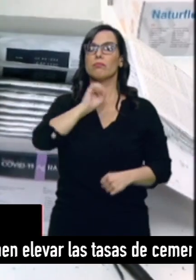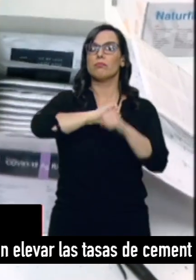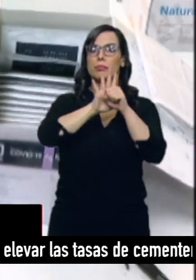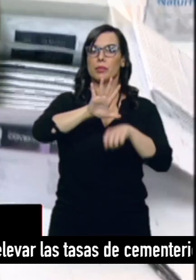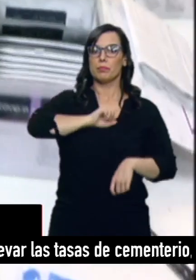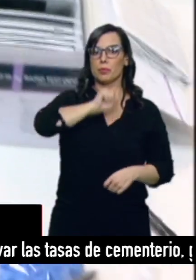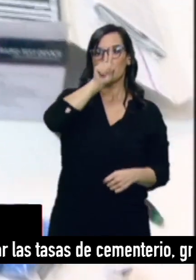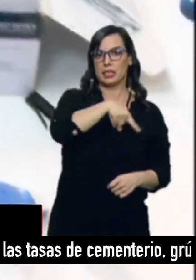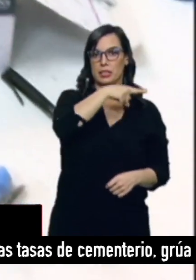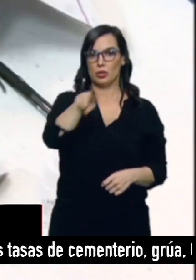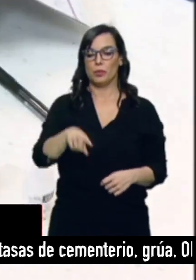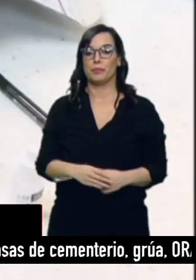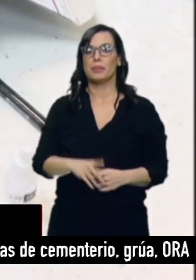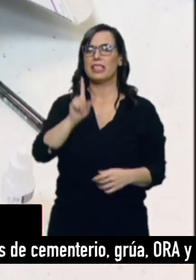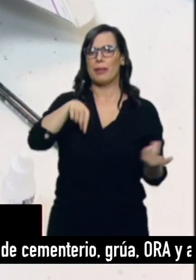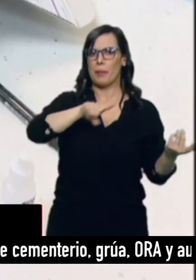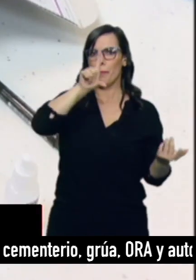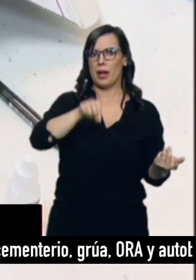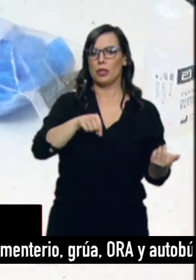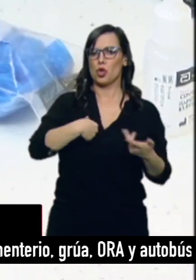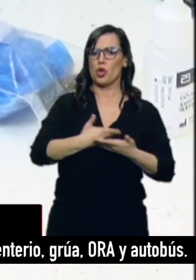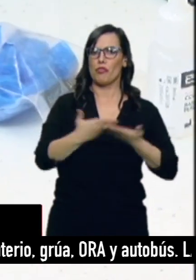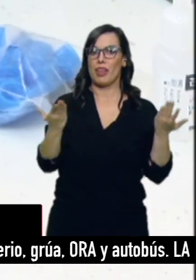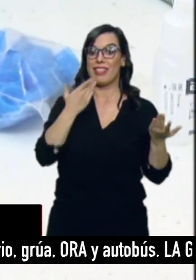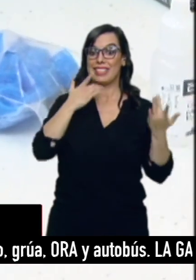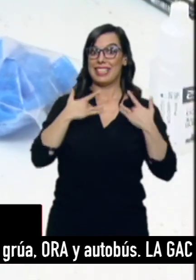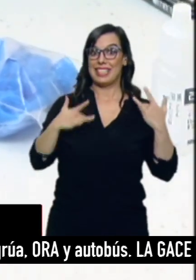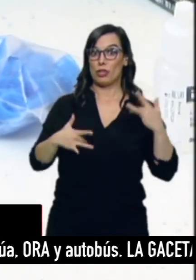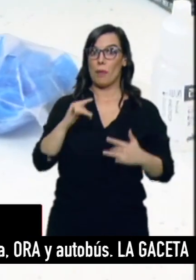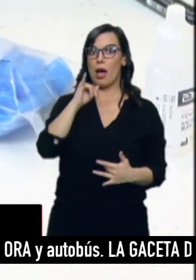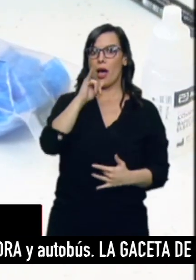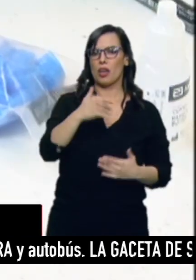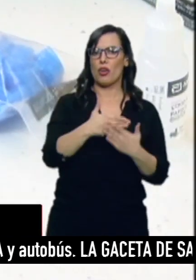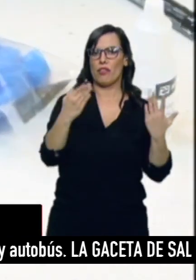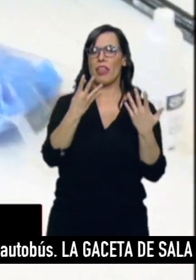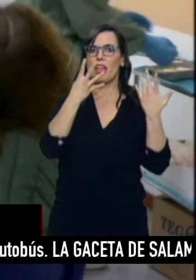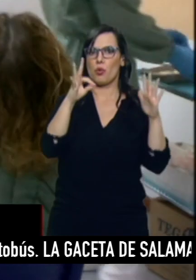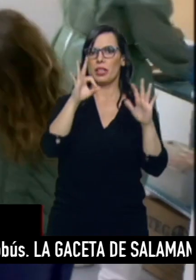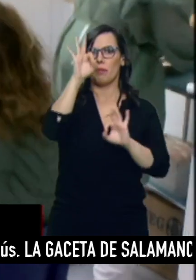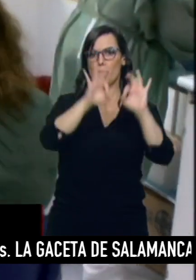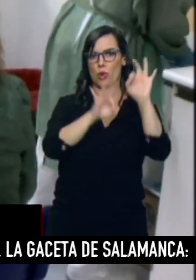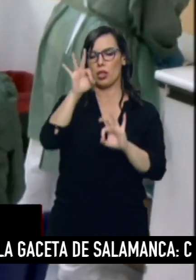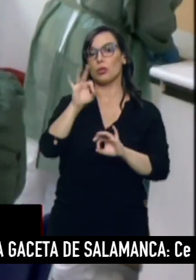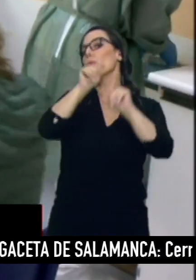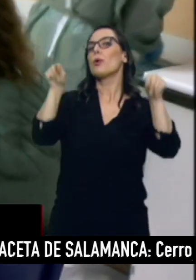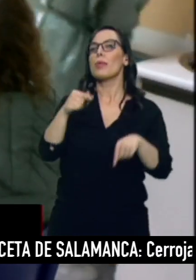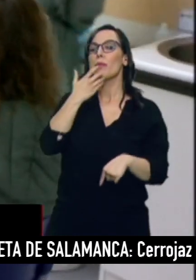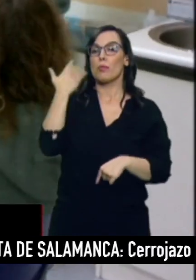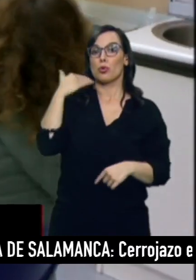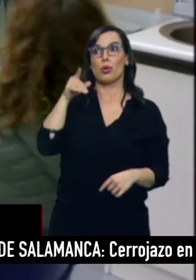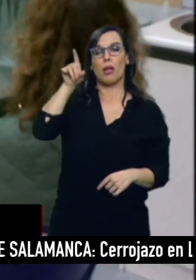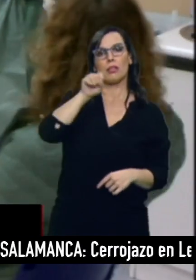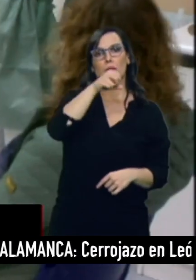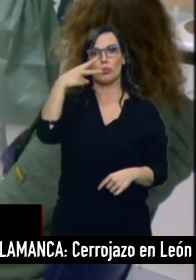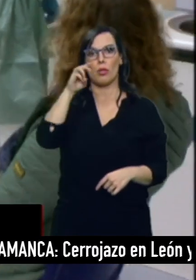enfermedad. Además de ser mucho más baratos, la fiabilidad en pacientes con síntomas llega hasta el 90%. En provincias como Soria, en la que los